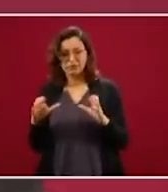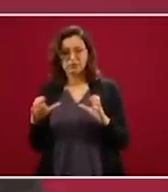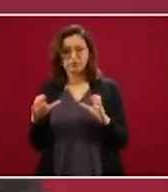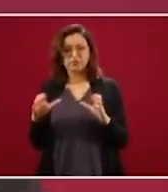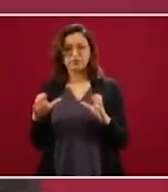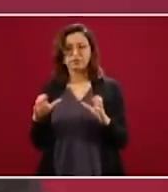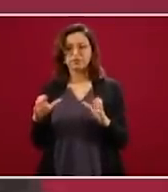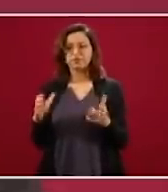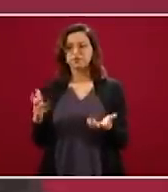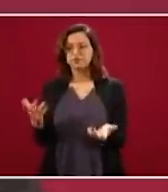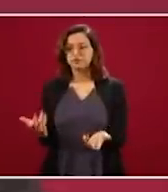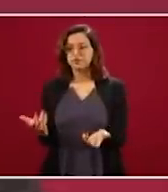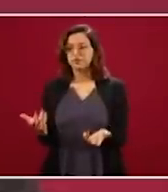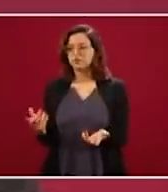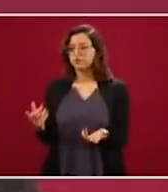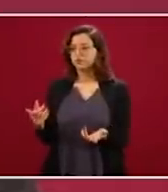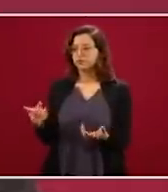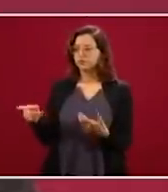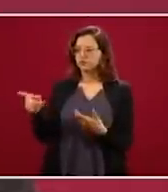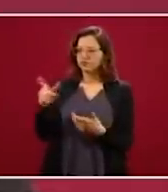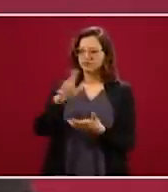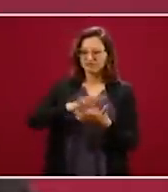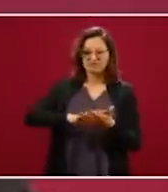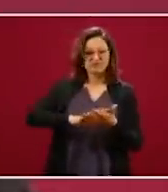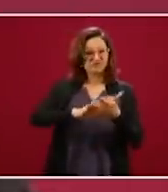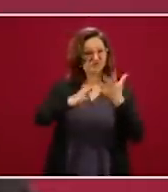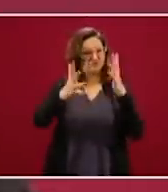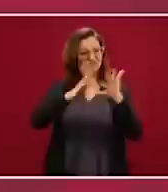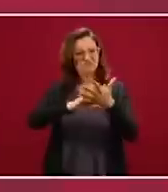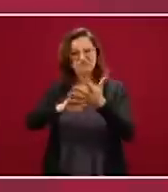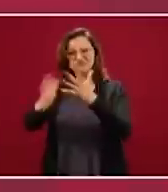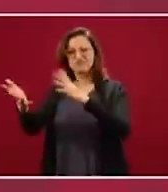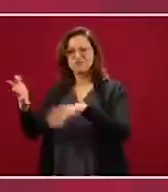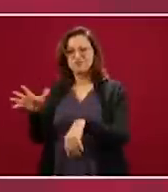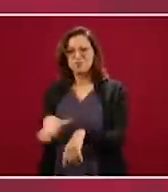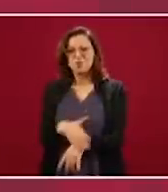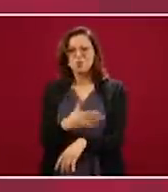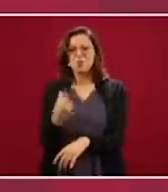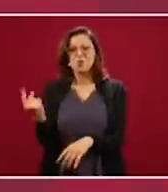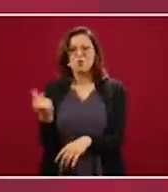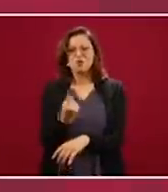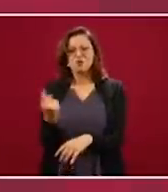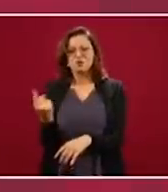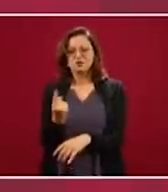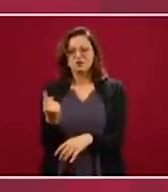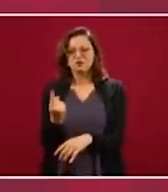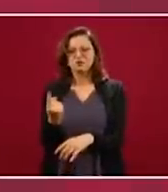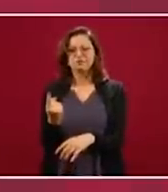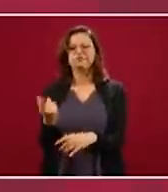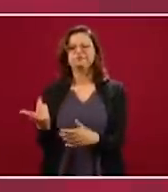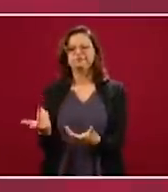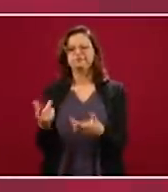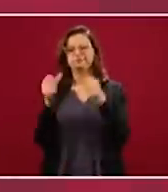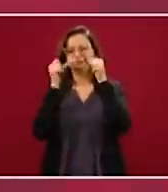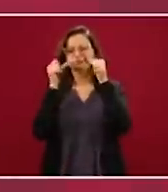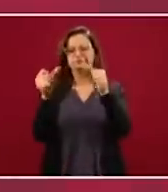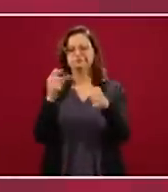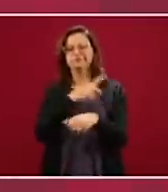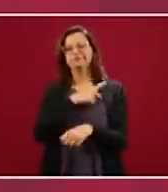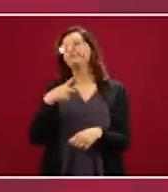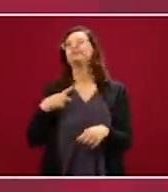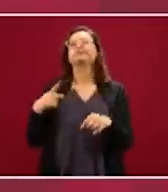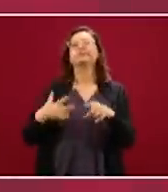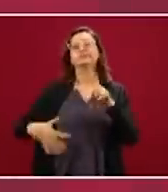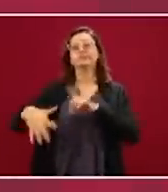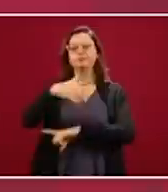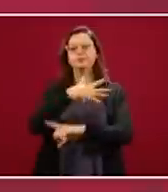atender las causas que originan la violencia y el sufrimiento de nuestro pueblo para lograr una sociedad